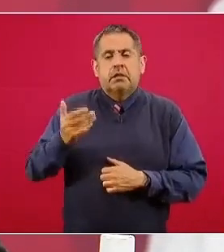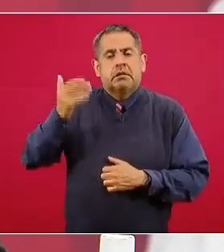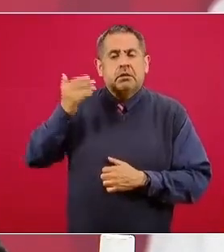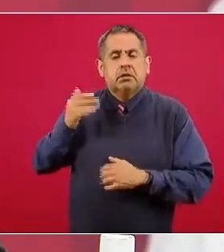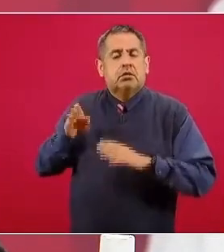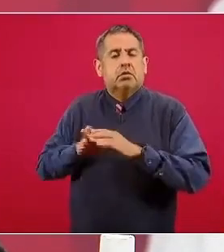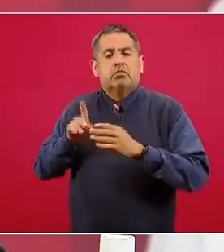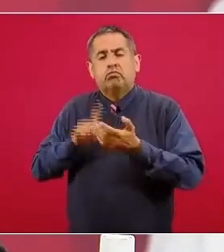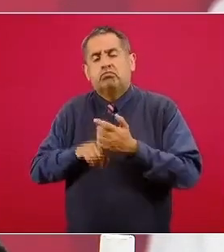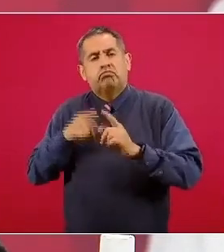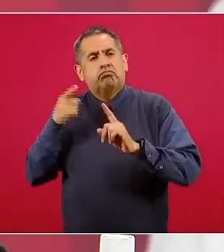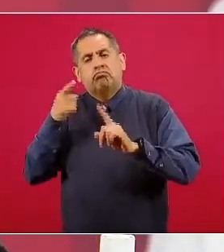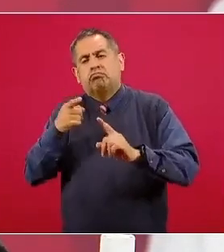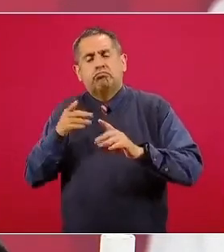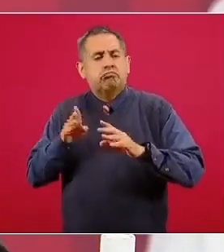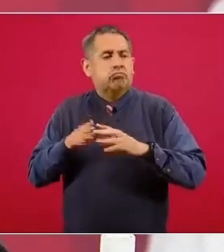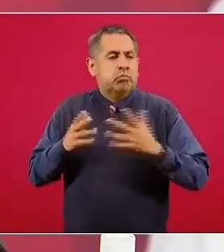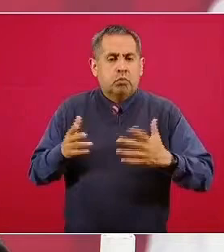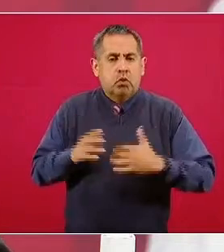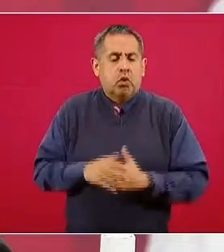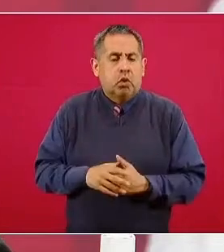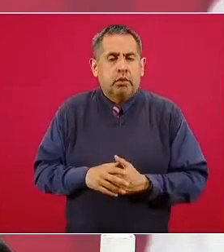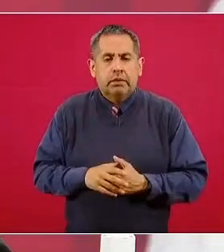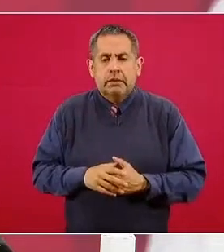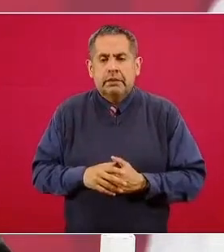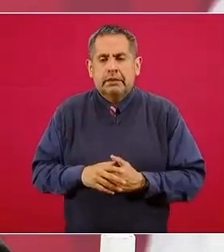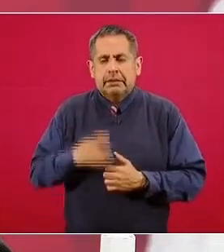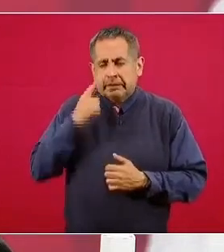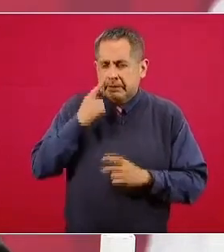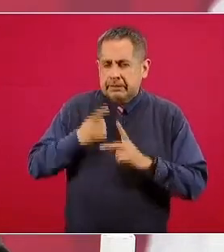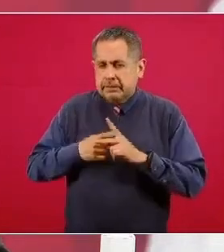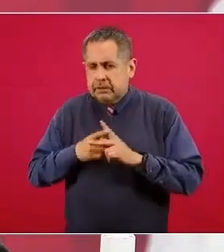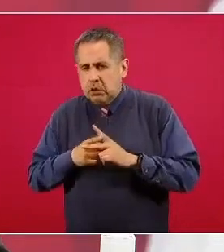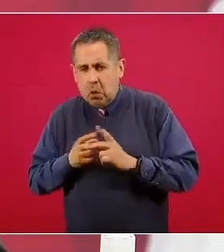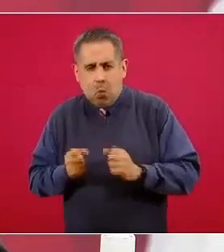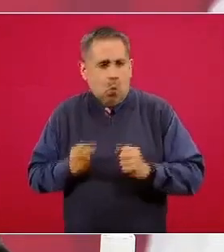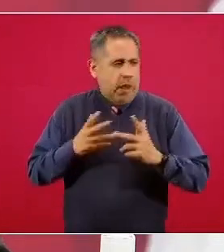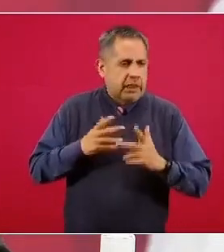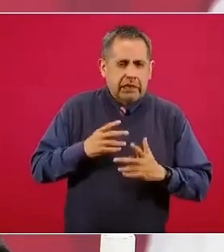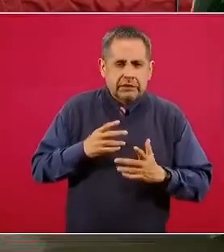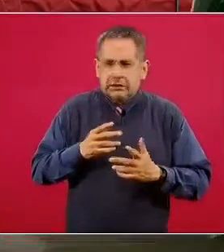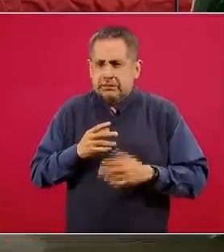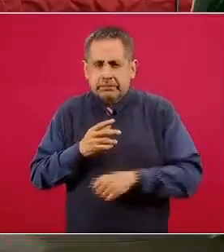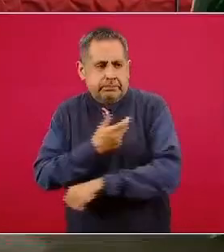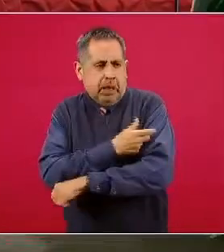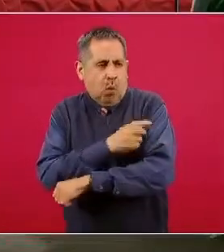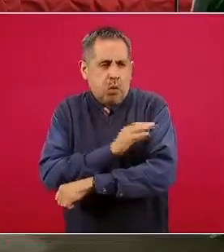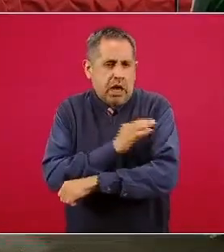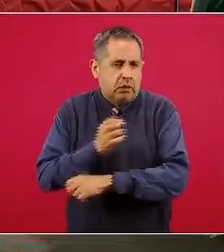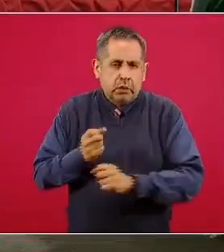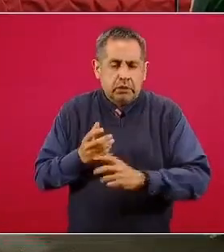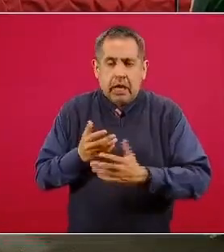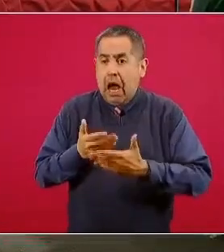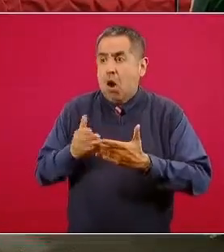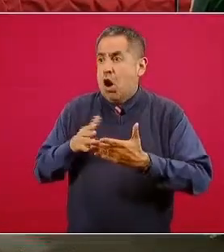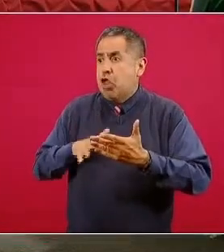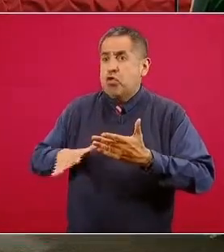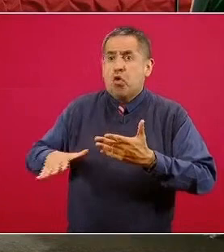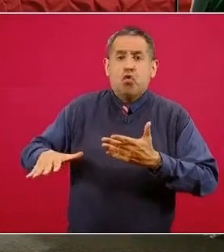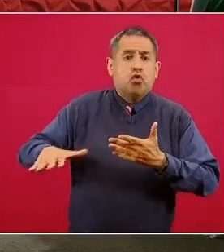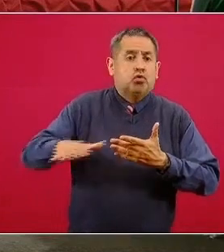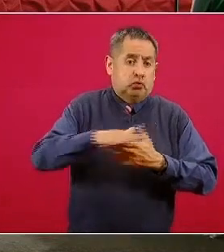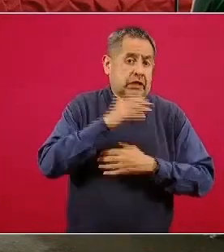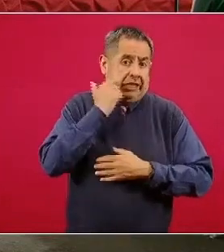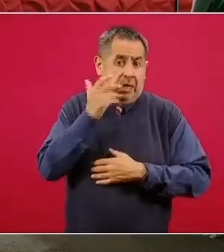las metas se calculaban fundamentalmente con la disponibilidad de vacuna. Estamos queriendo llegar a todo el